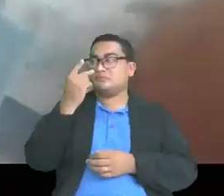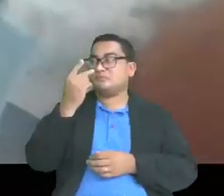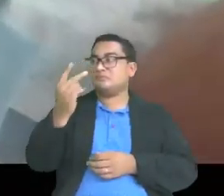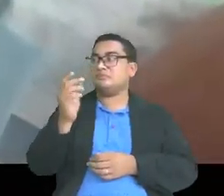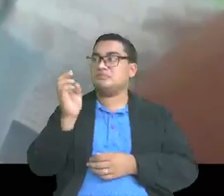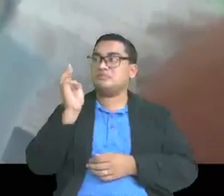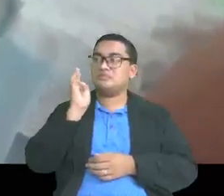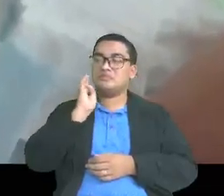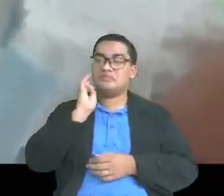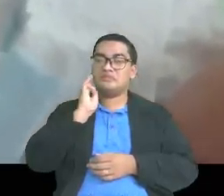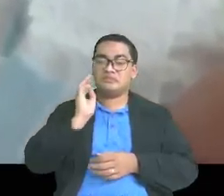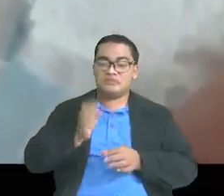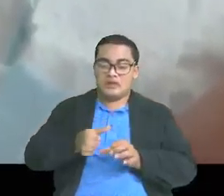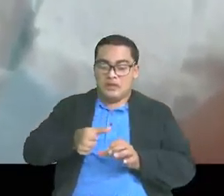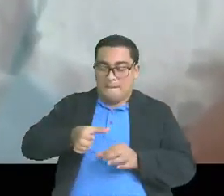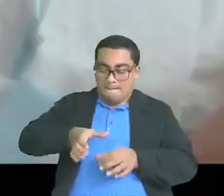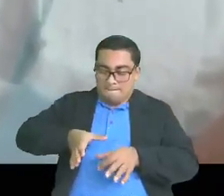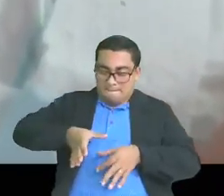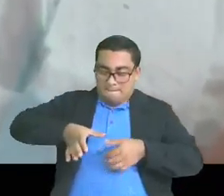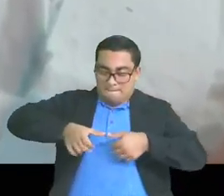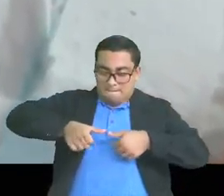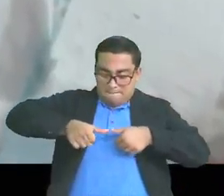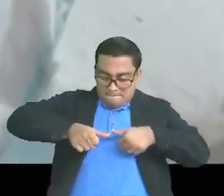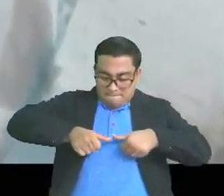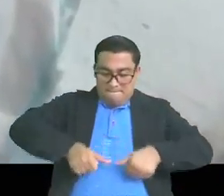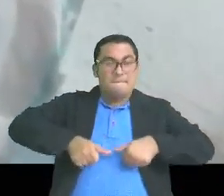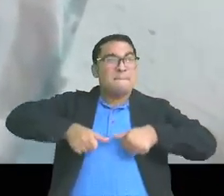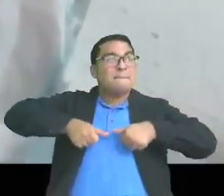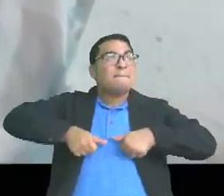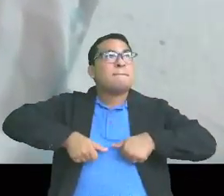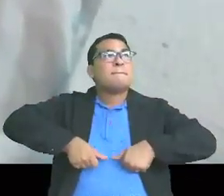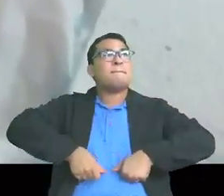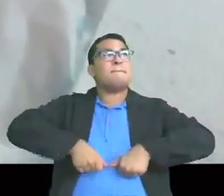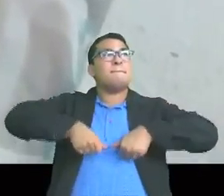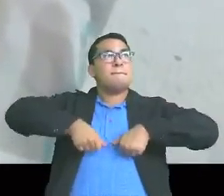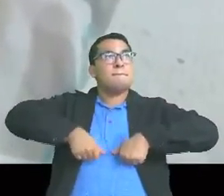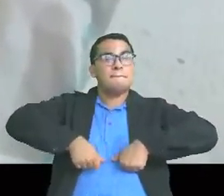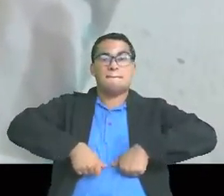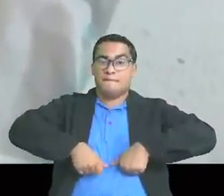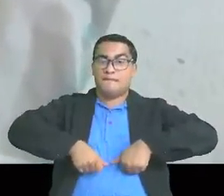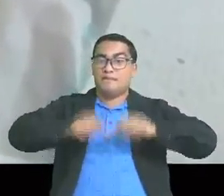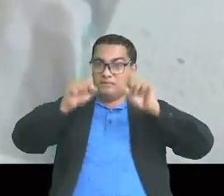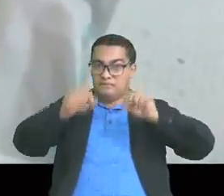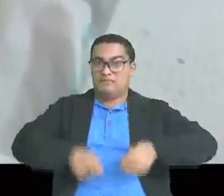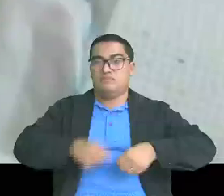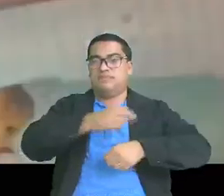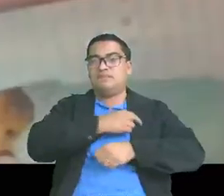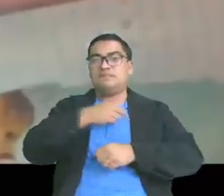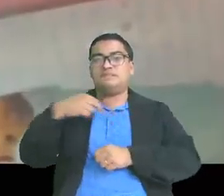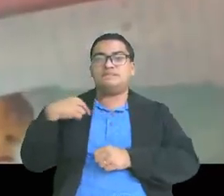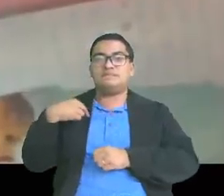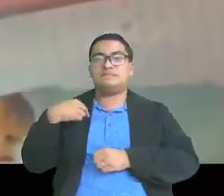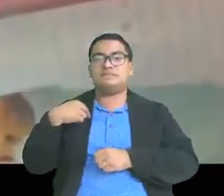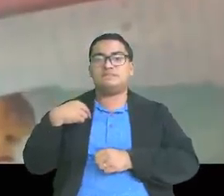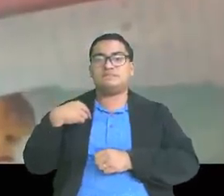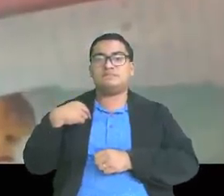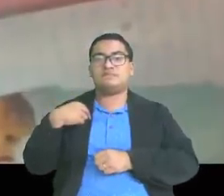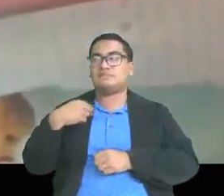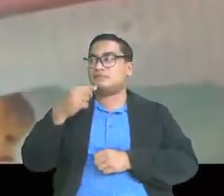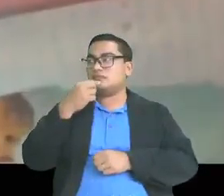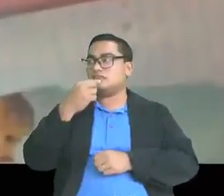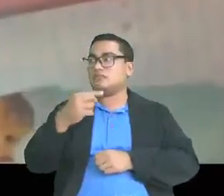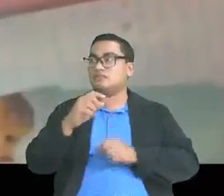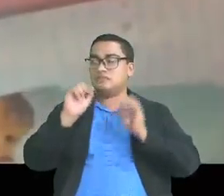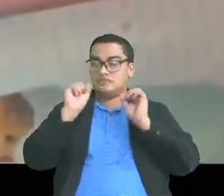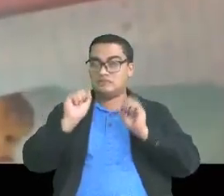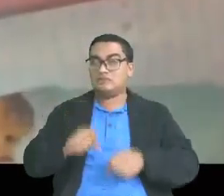madre como tratándolo de reintroducir. ¿Eso es adecuado, que la madre de familia esté